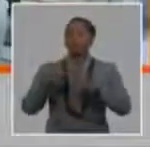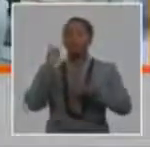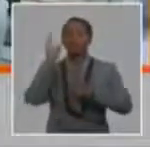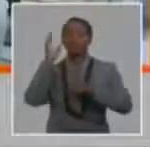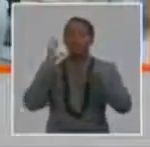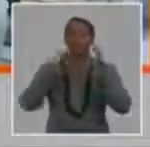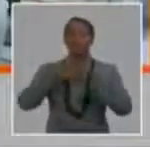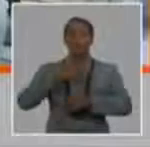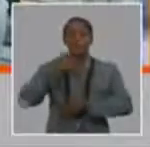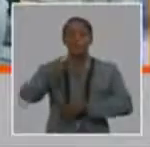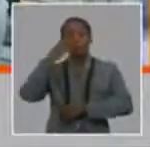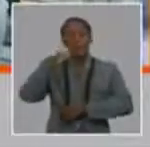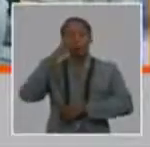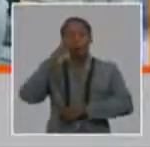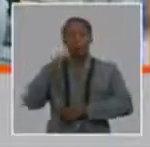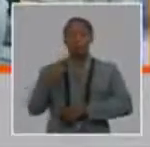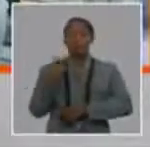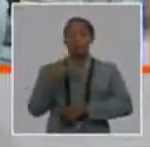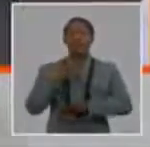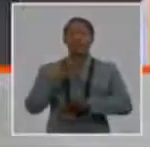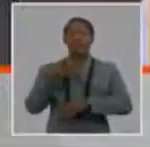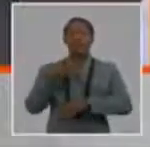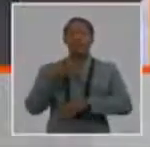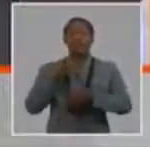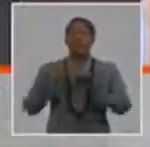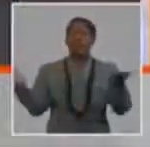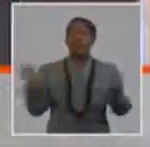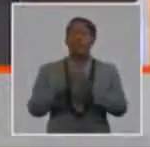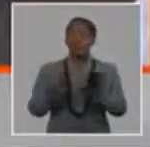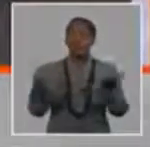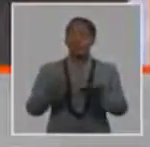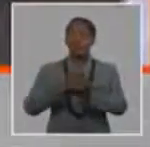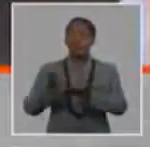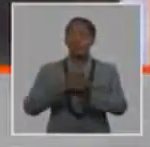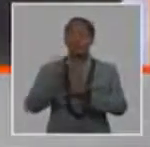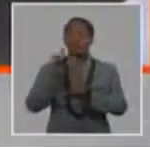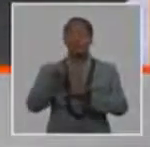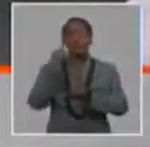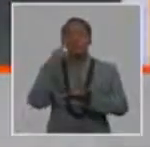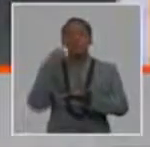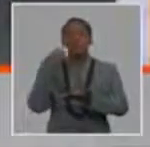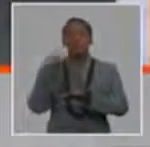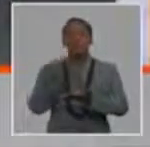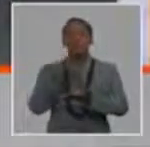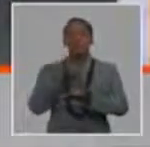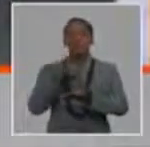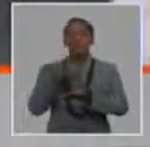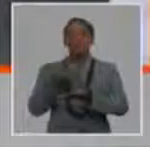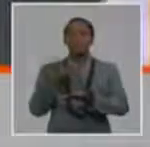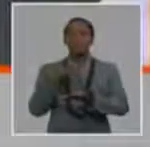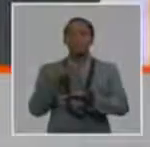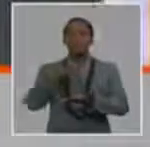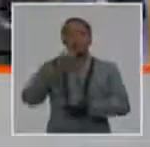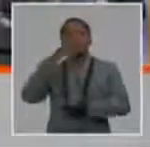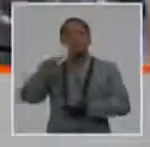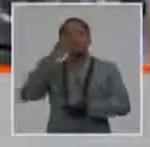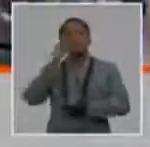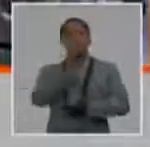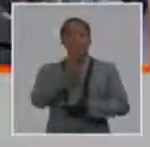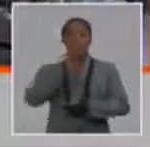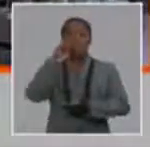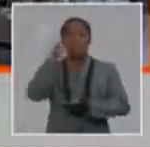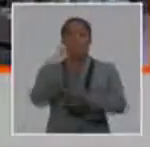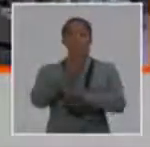de las publicaciones están en esas revistas de alto impacto, que también es un reflejo del potencial